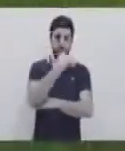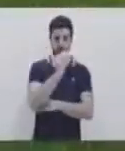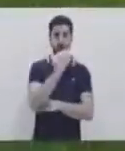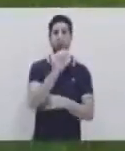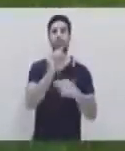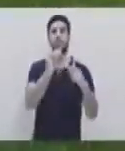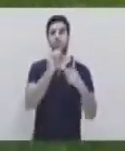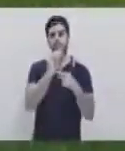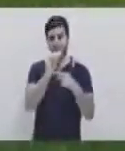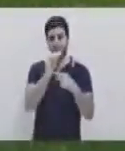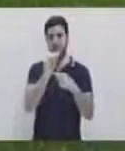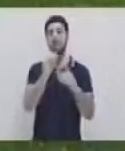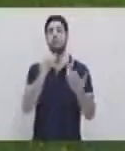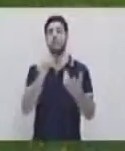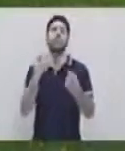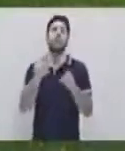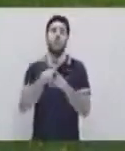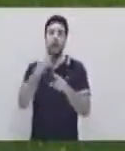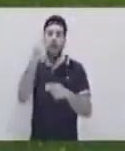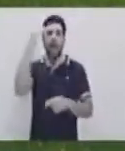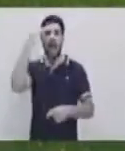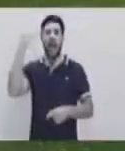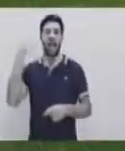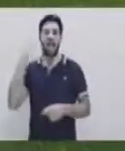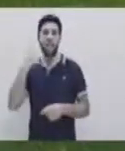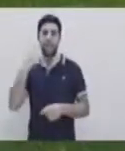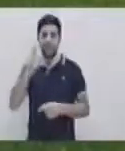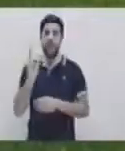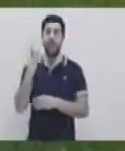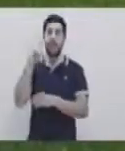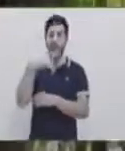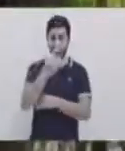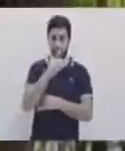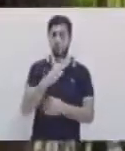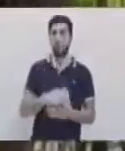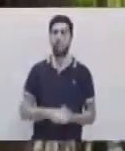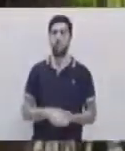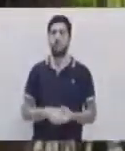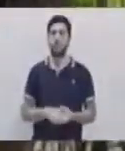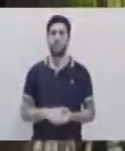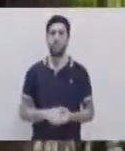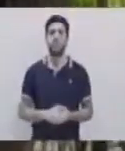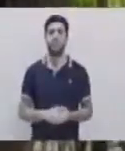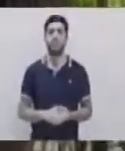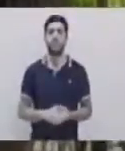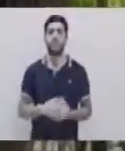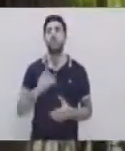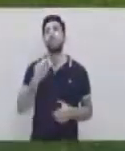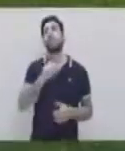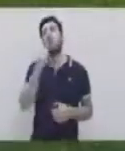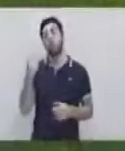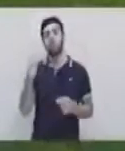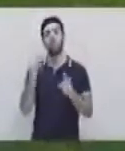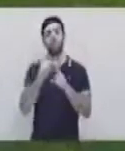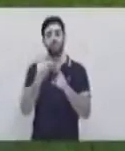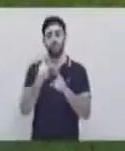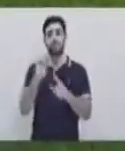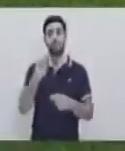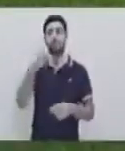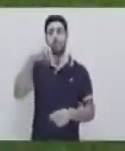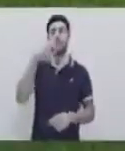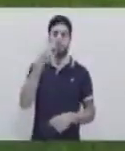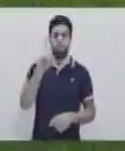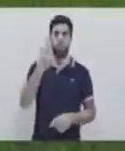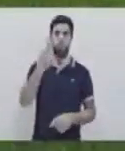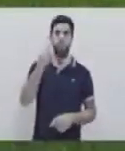y esta mano que se está moviendo arriba es como la cabeza de un dinosaurio que se va moviendo lentamente.